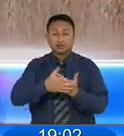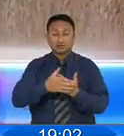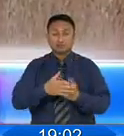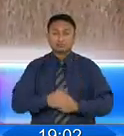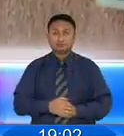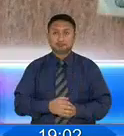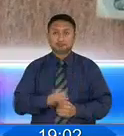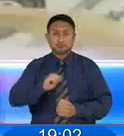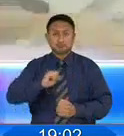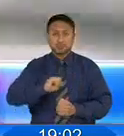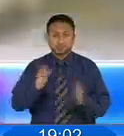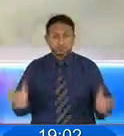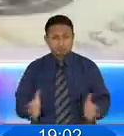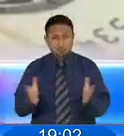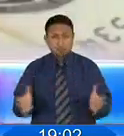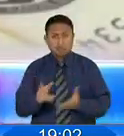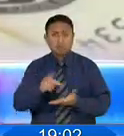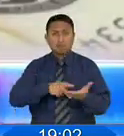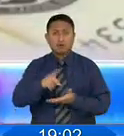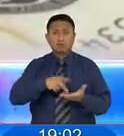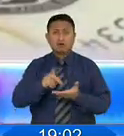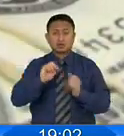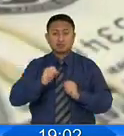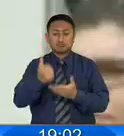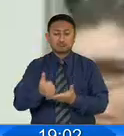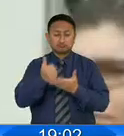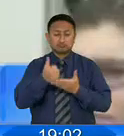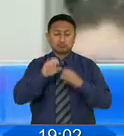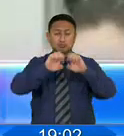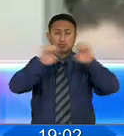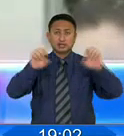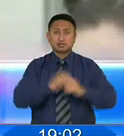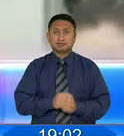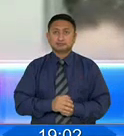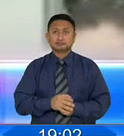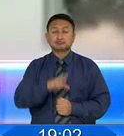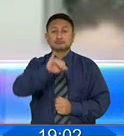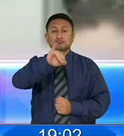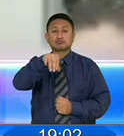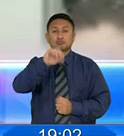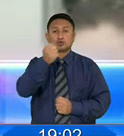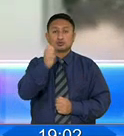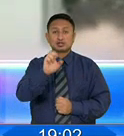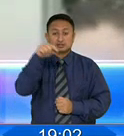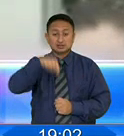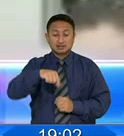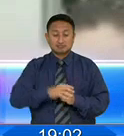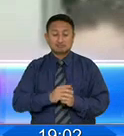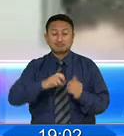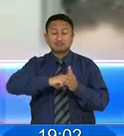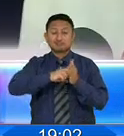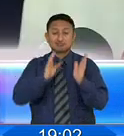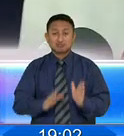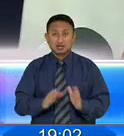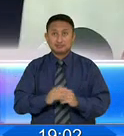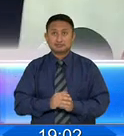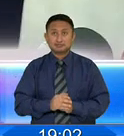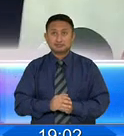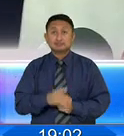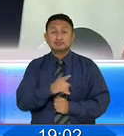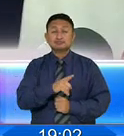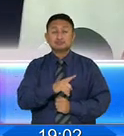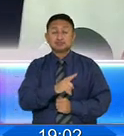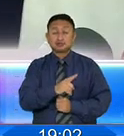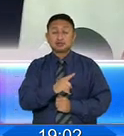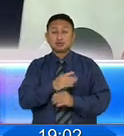para promover el pago a favor de la empresa. José de la Torre es pariente del contralor. En esa fecha el funcionario público